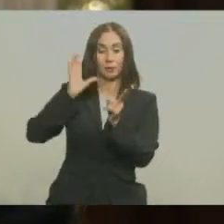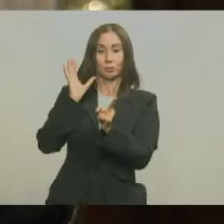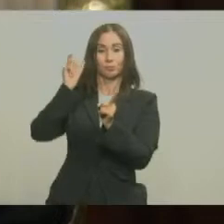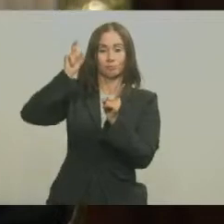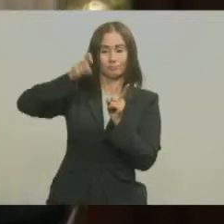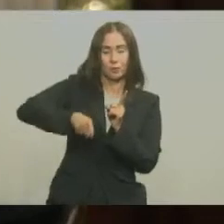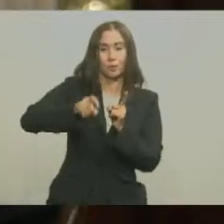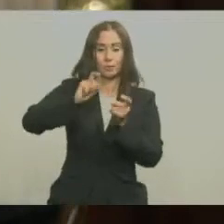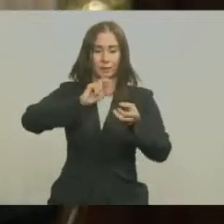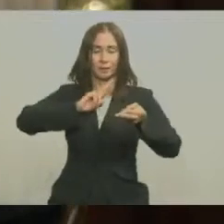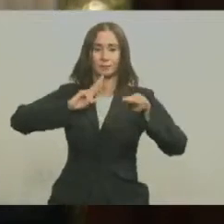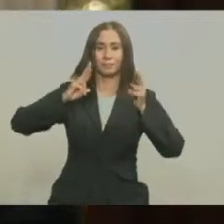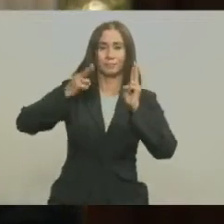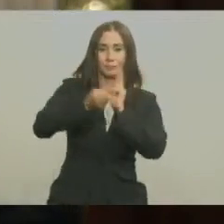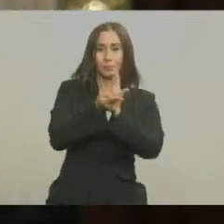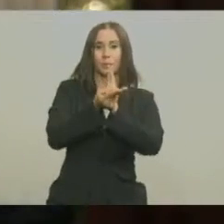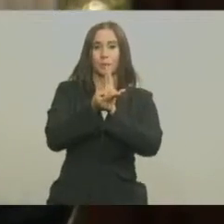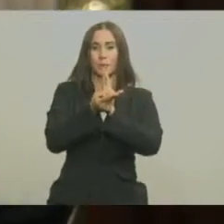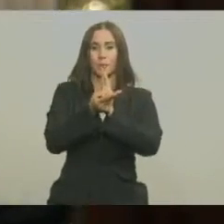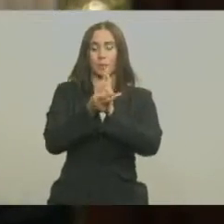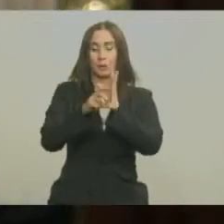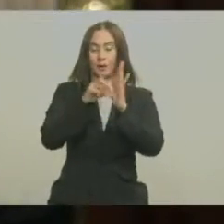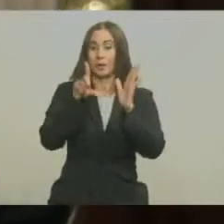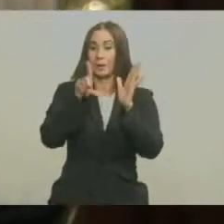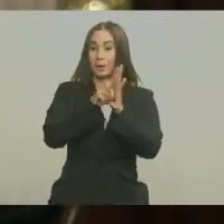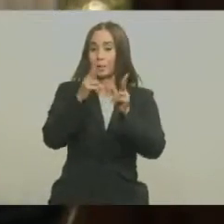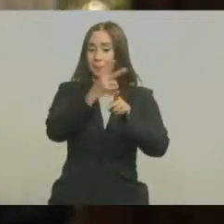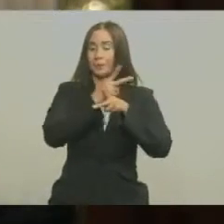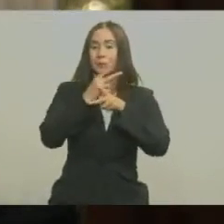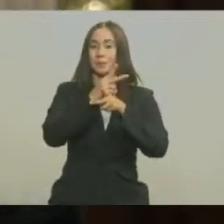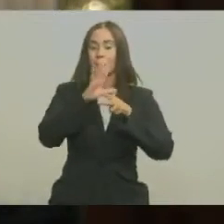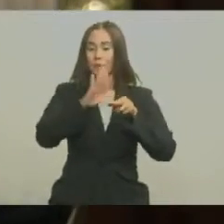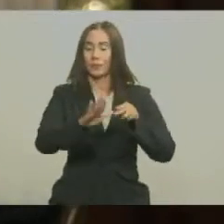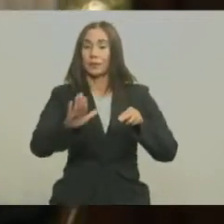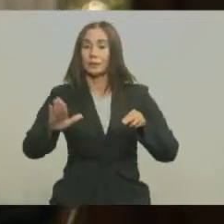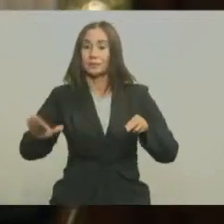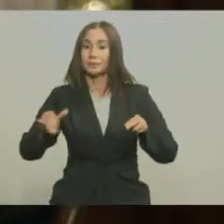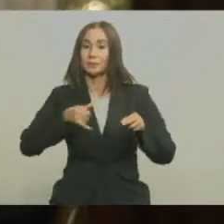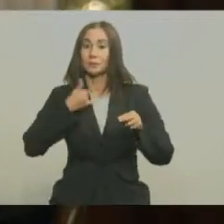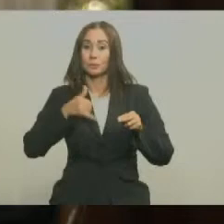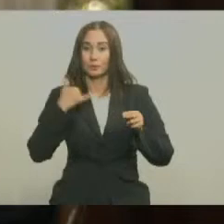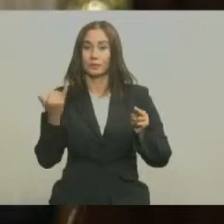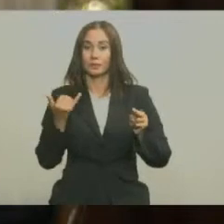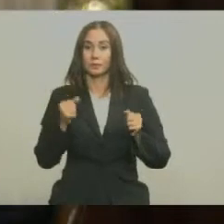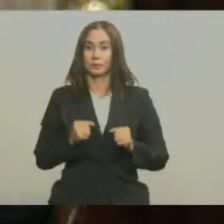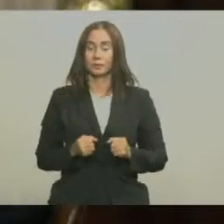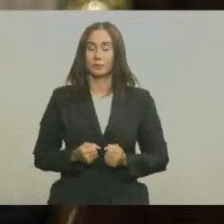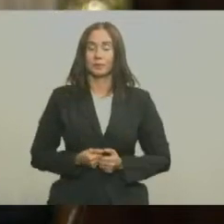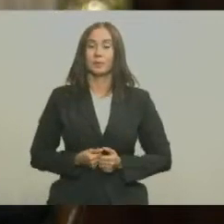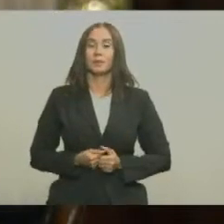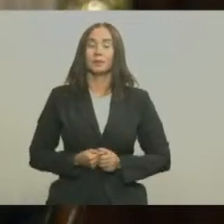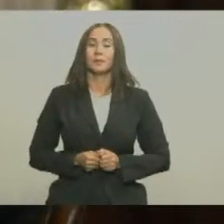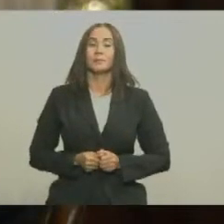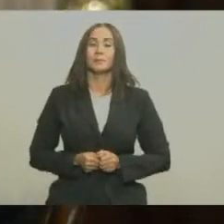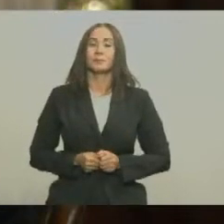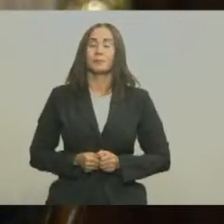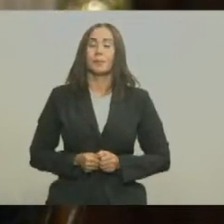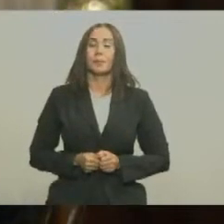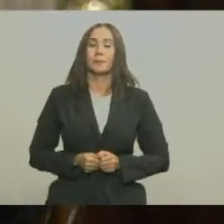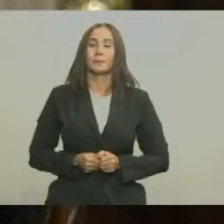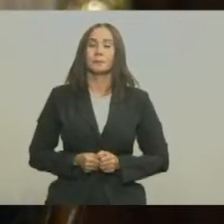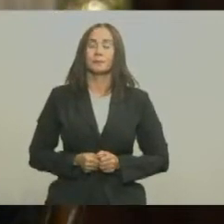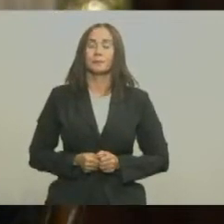la acción gubernamental para la protección de nuestras niñas y adolescentes. Y atendiendo